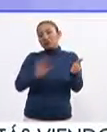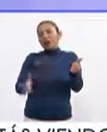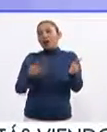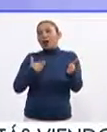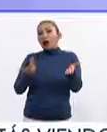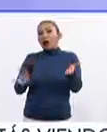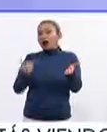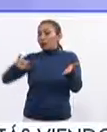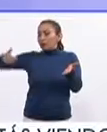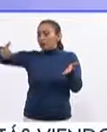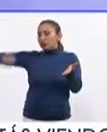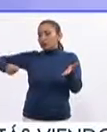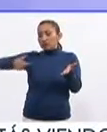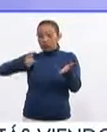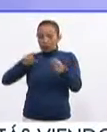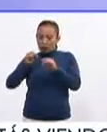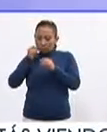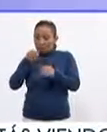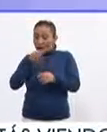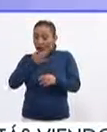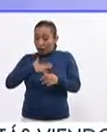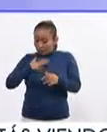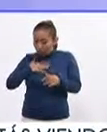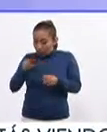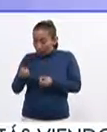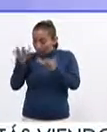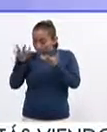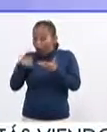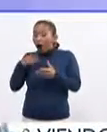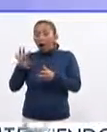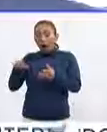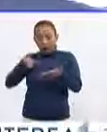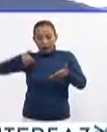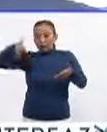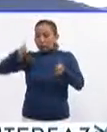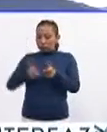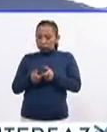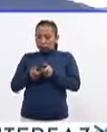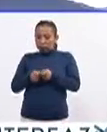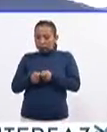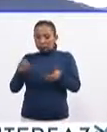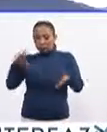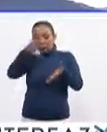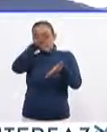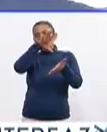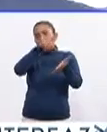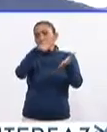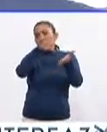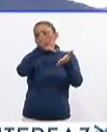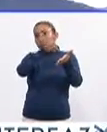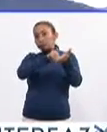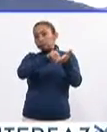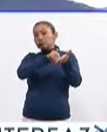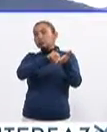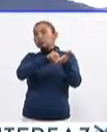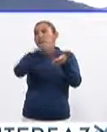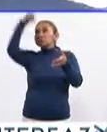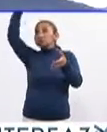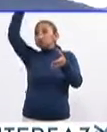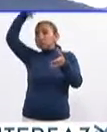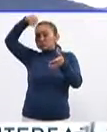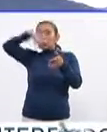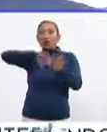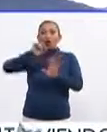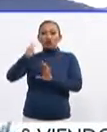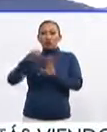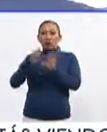lo apaga o lo enciende, también dice si está encendido o apagado. Y de los aparatos se ponen unos